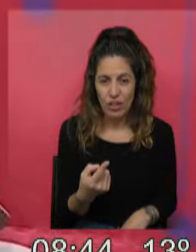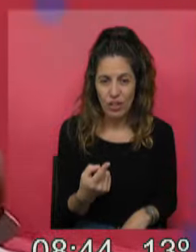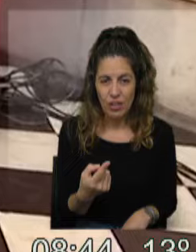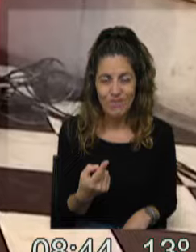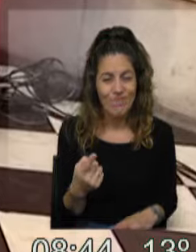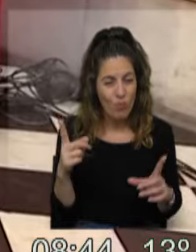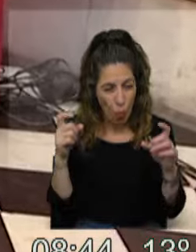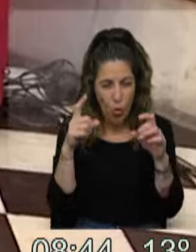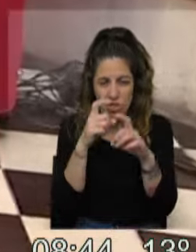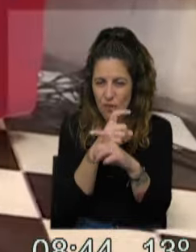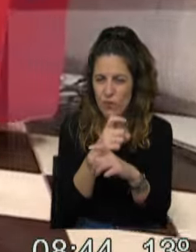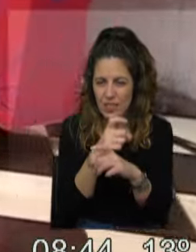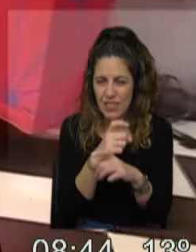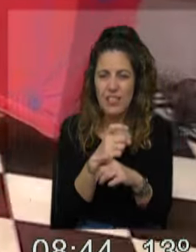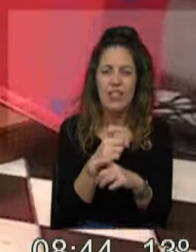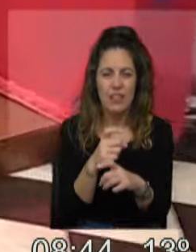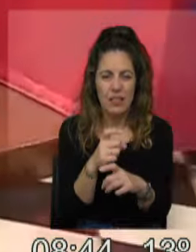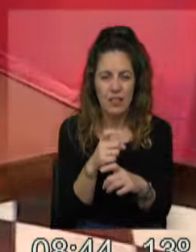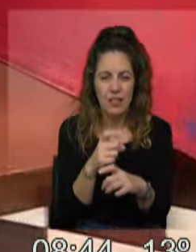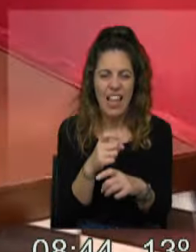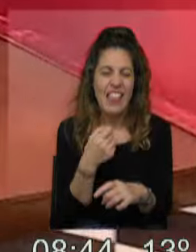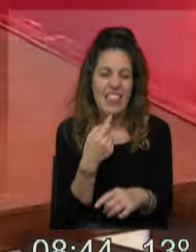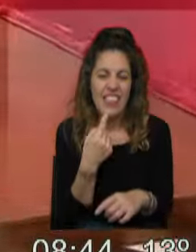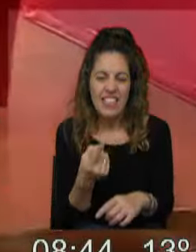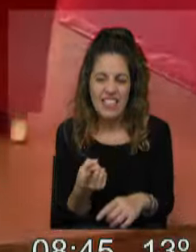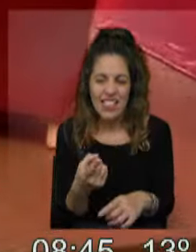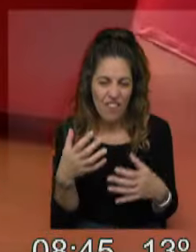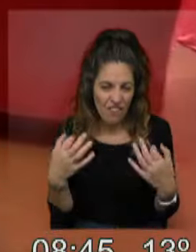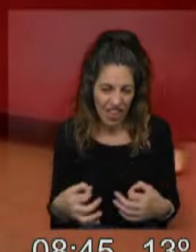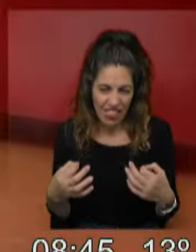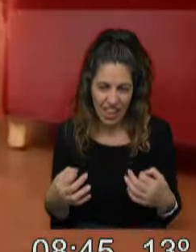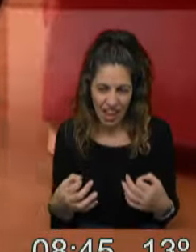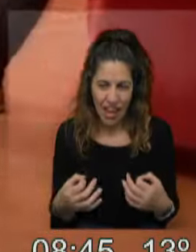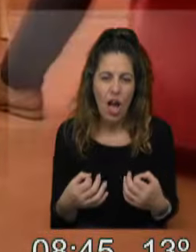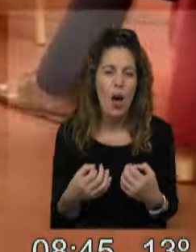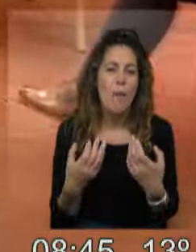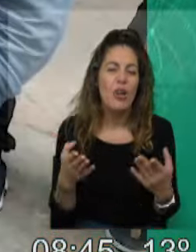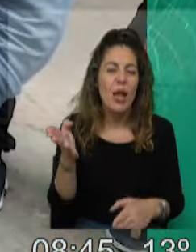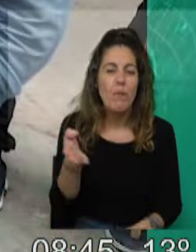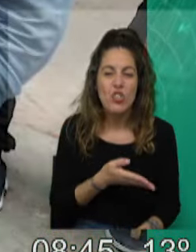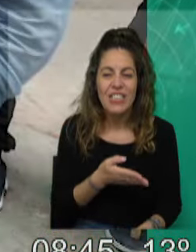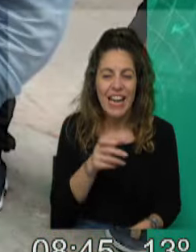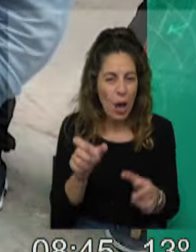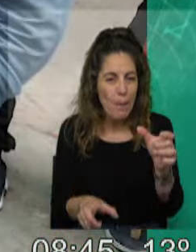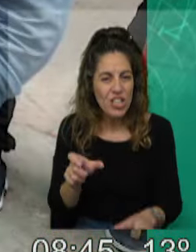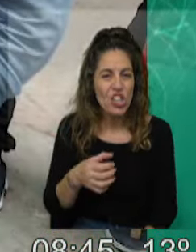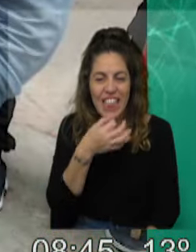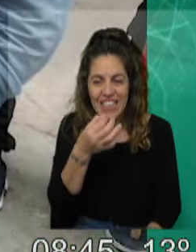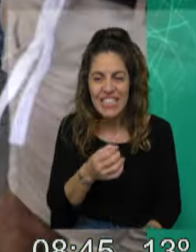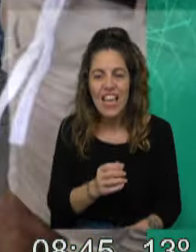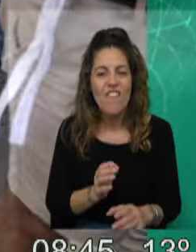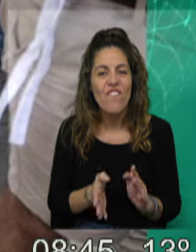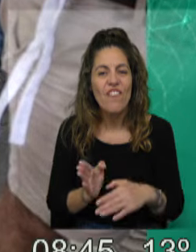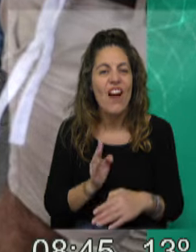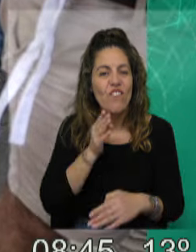es muy difícil este establecer a ciencia cierta porque el porcentaje de gente que declara que va a votar al